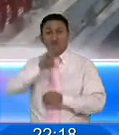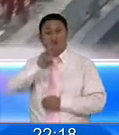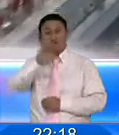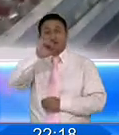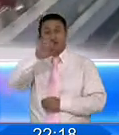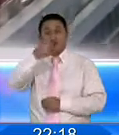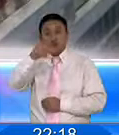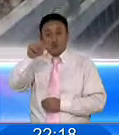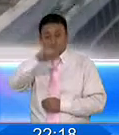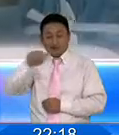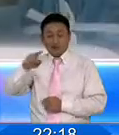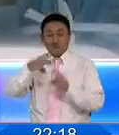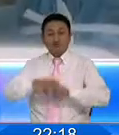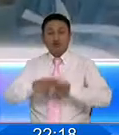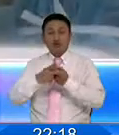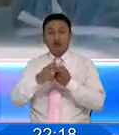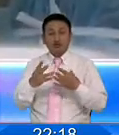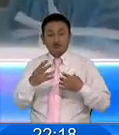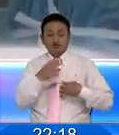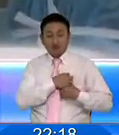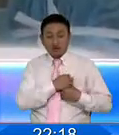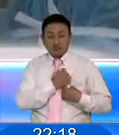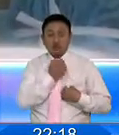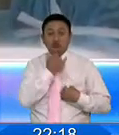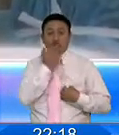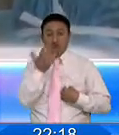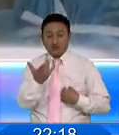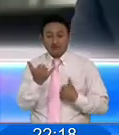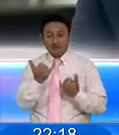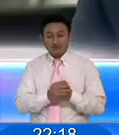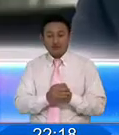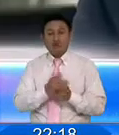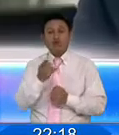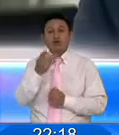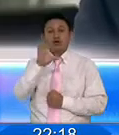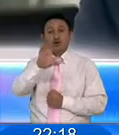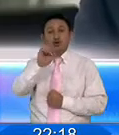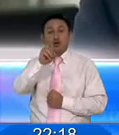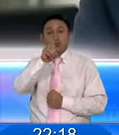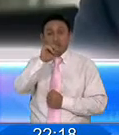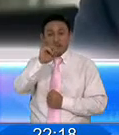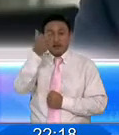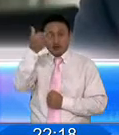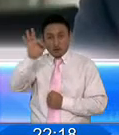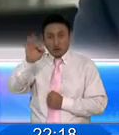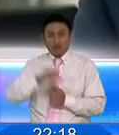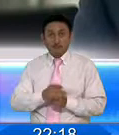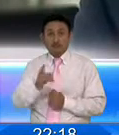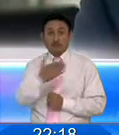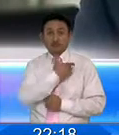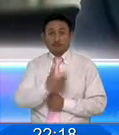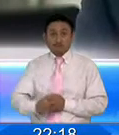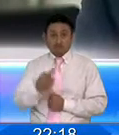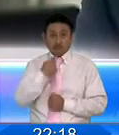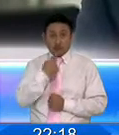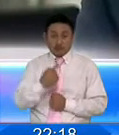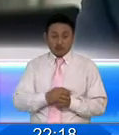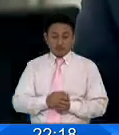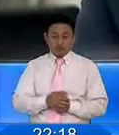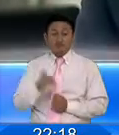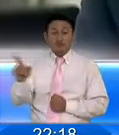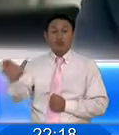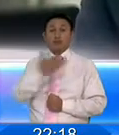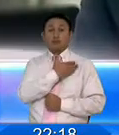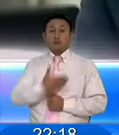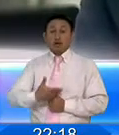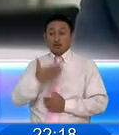originó el coronavirus, ahora conocido como COVID-19. Así lo informó el presidente Lenín Moreno. Pues yo he agradecido al presidente